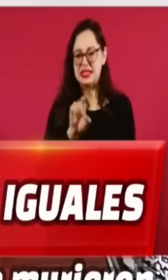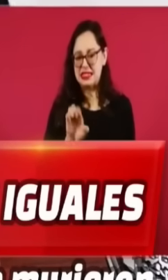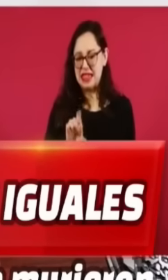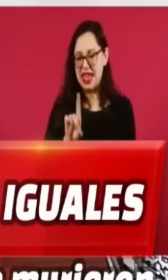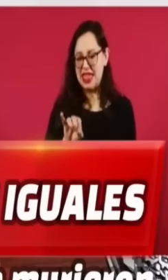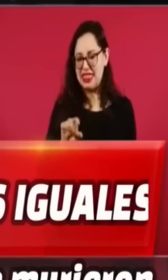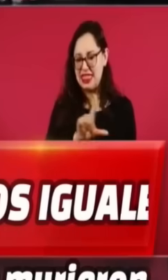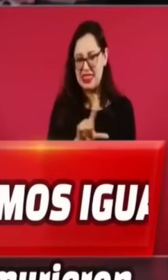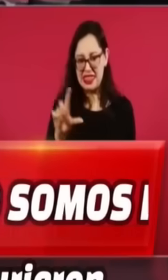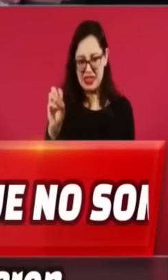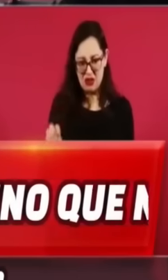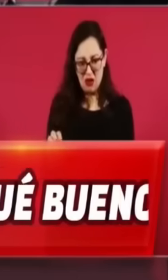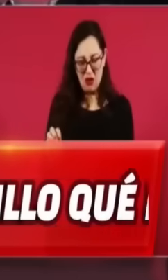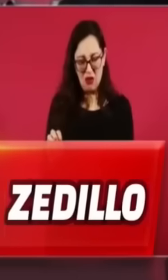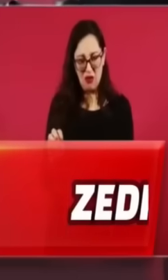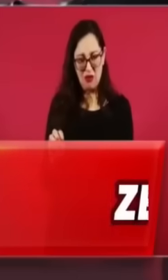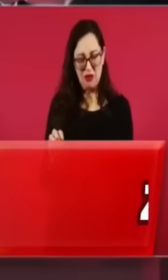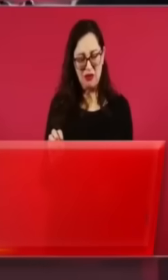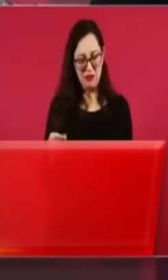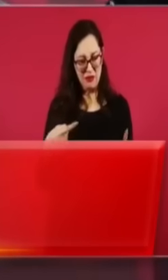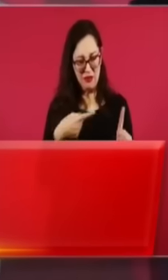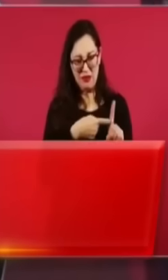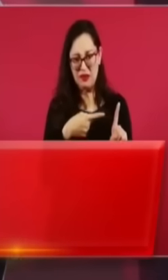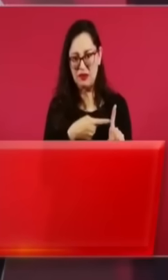que era así